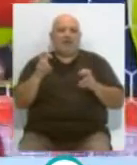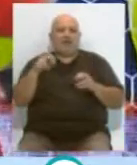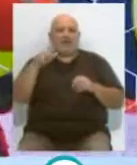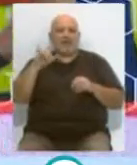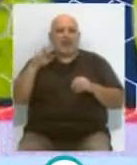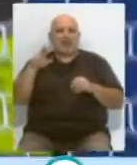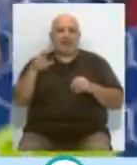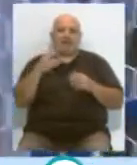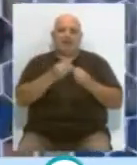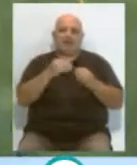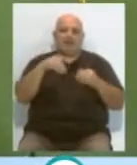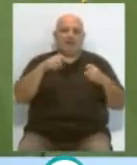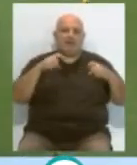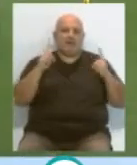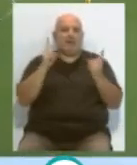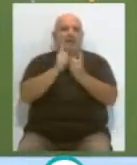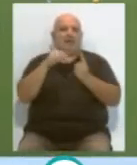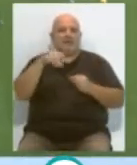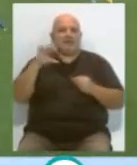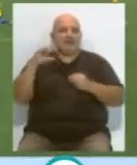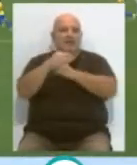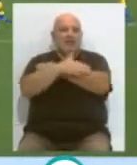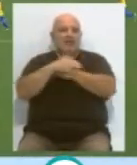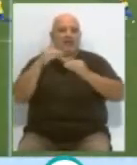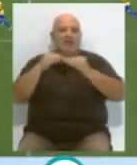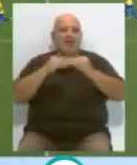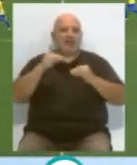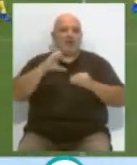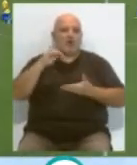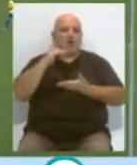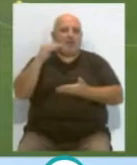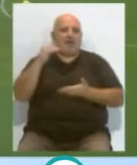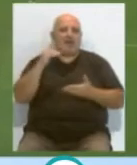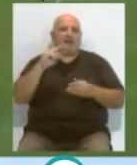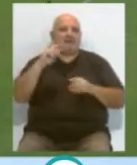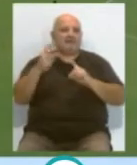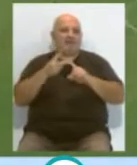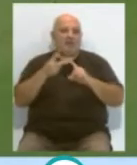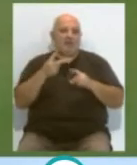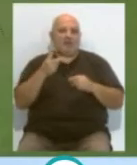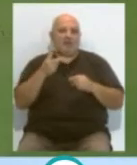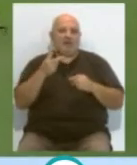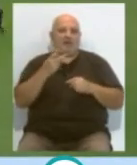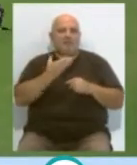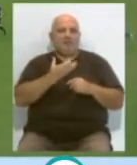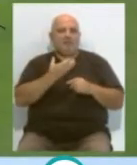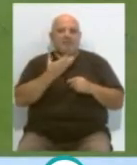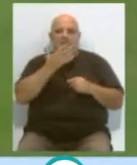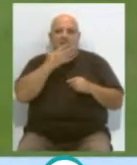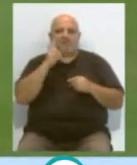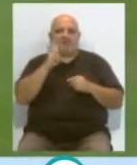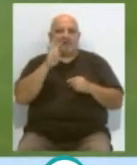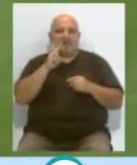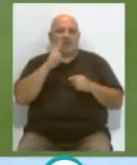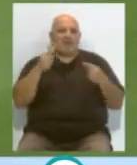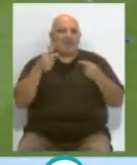Neymar con Messi a la hora de la celebración y lo que vimos en la Eurocopa con el segundo clasificado quitándose las medallas, ¿no? El ver